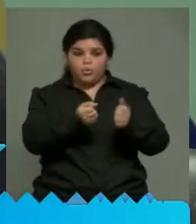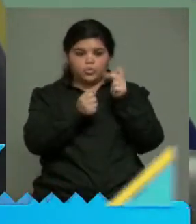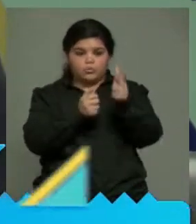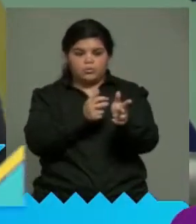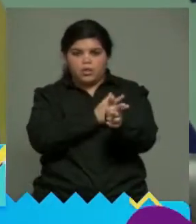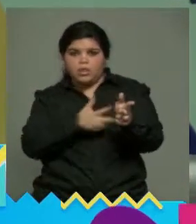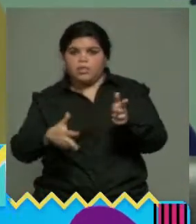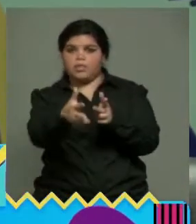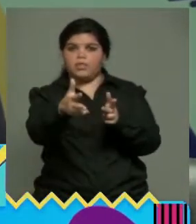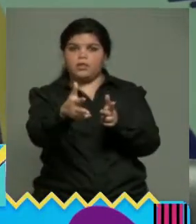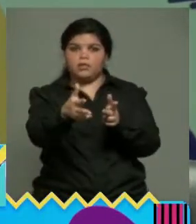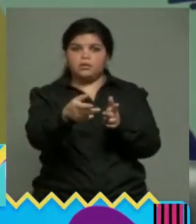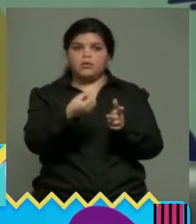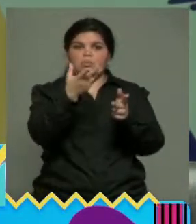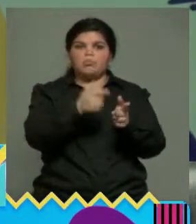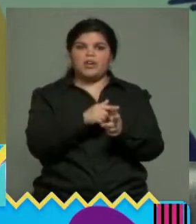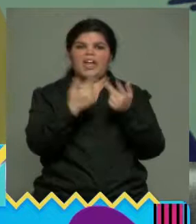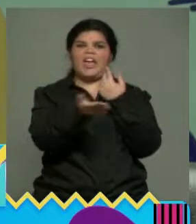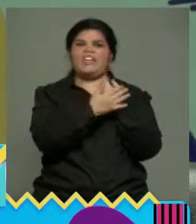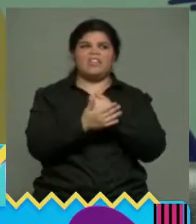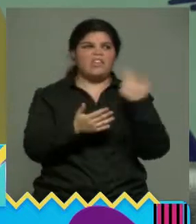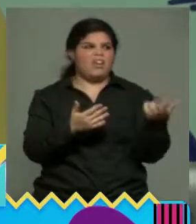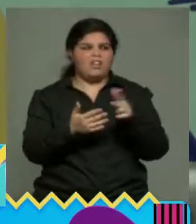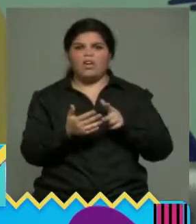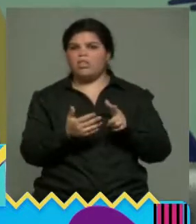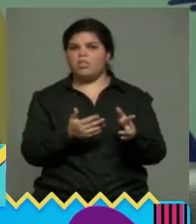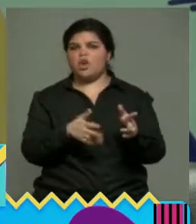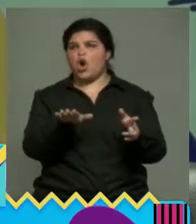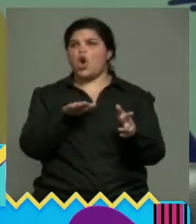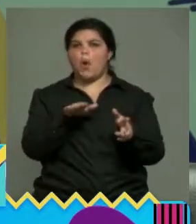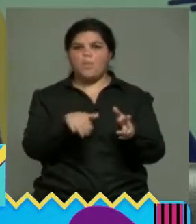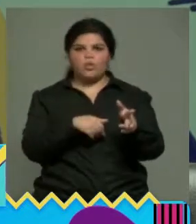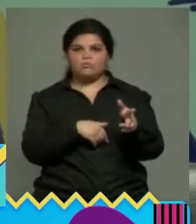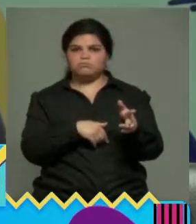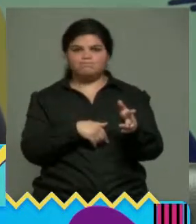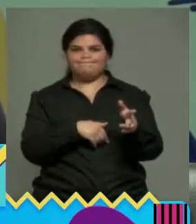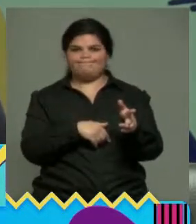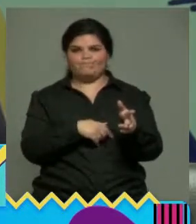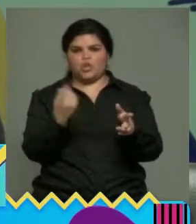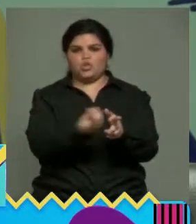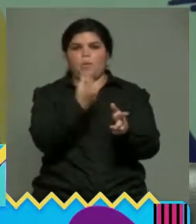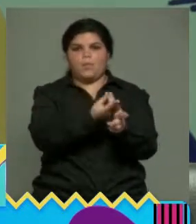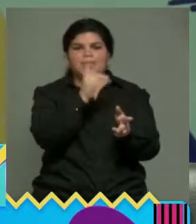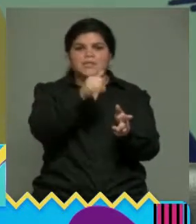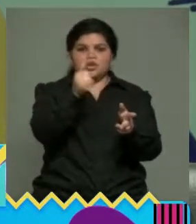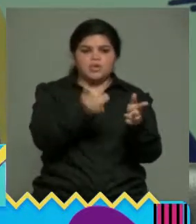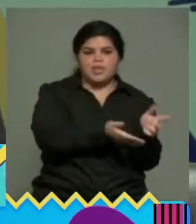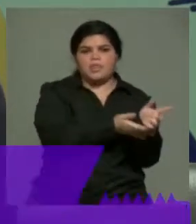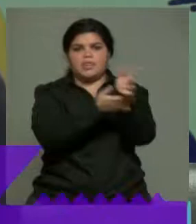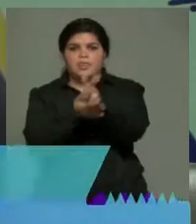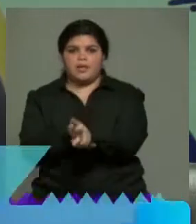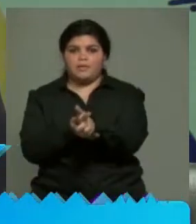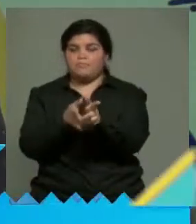por la izquierda. ¿Y por qué va por la izquierda? Porque va cómodo. Es cierto que en la ciudad ha quedado chica con respecto a los autos y hay mucho peligro de ir por la derecha a